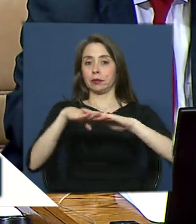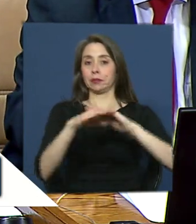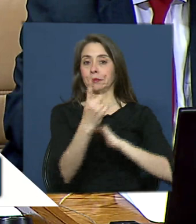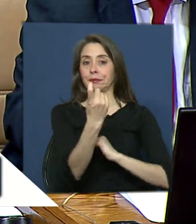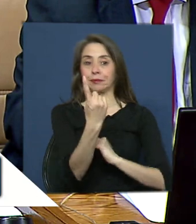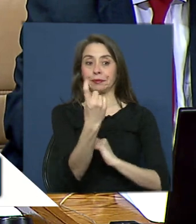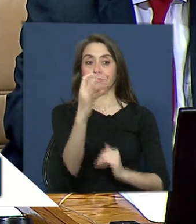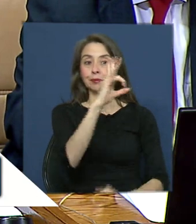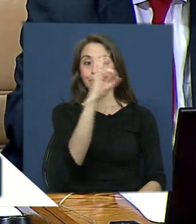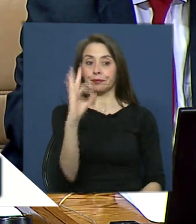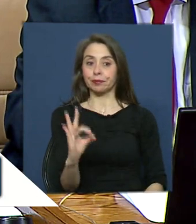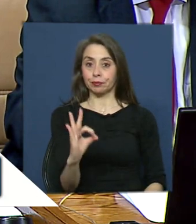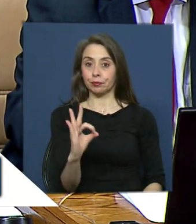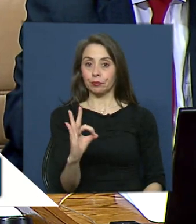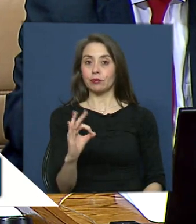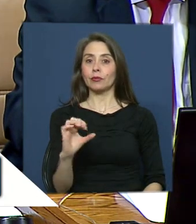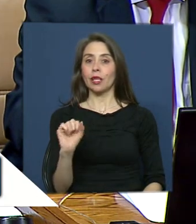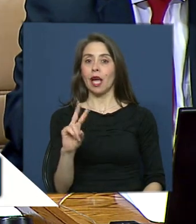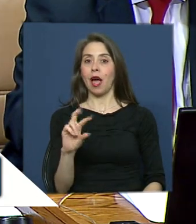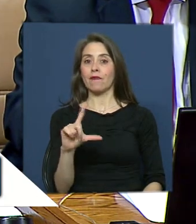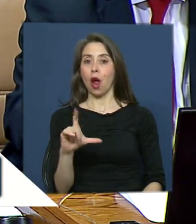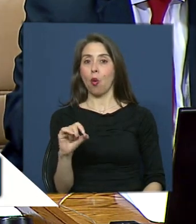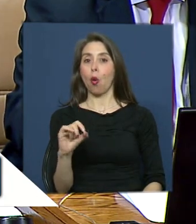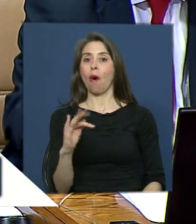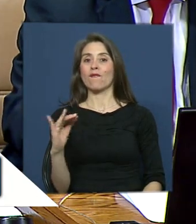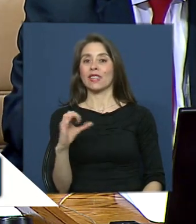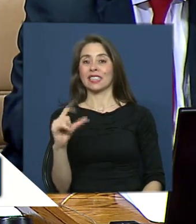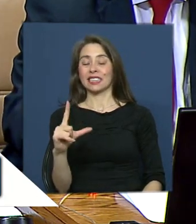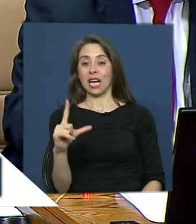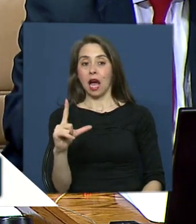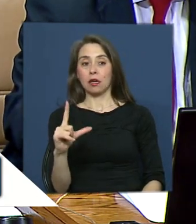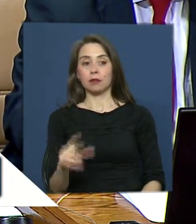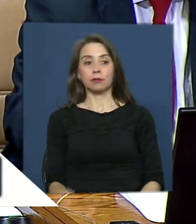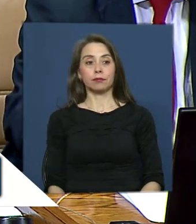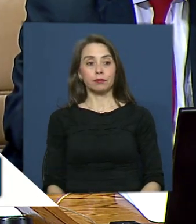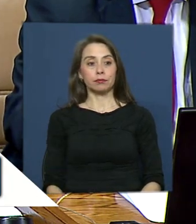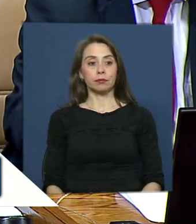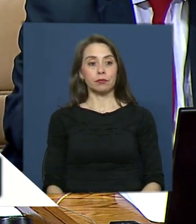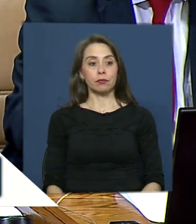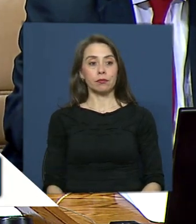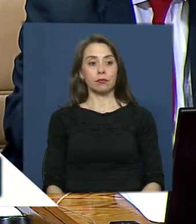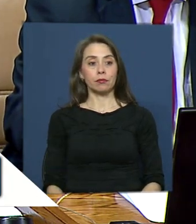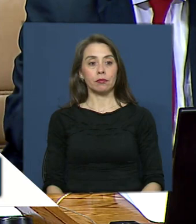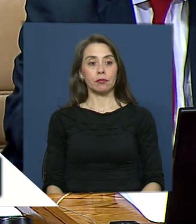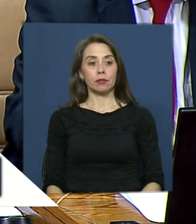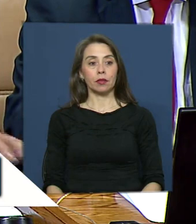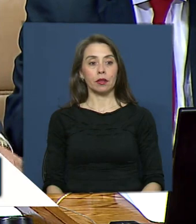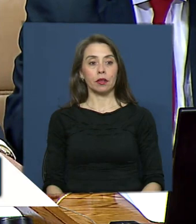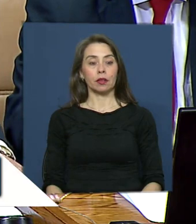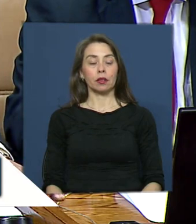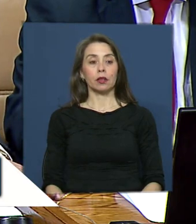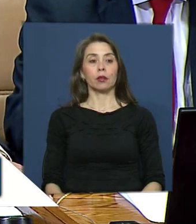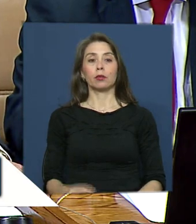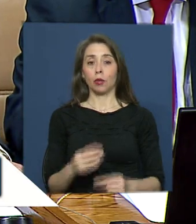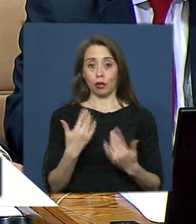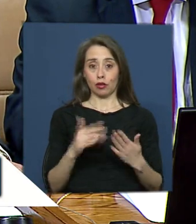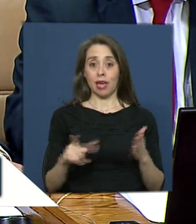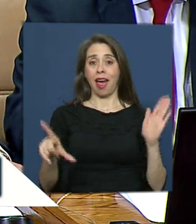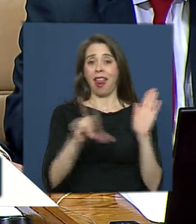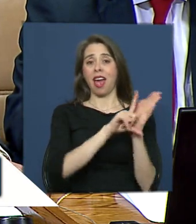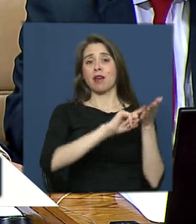11%, ¿no es cierto?, del avalúo fiscal, en los hechos, una vez que se empieza a